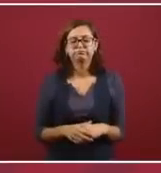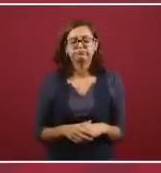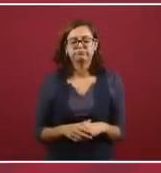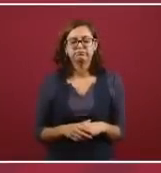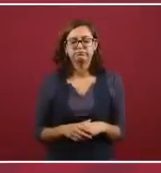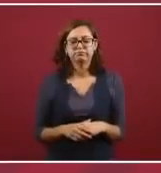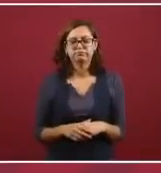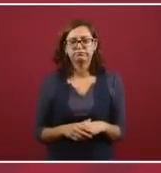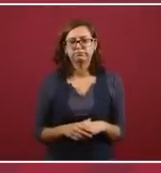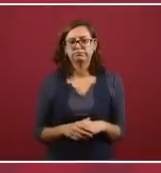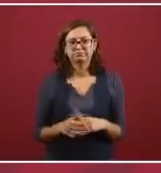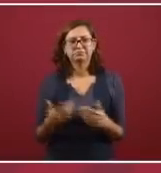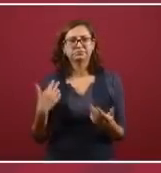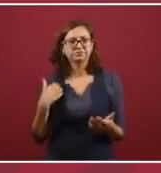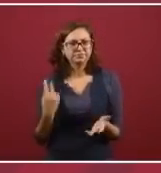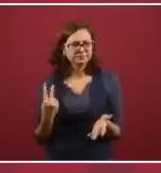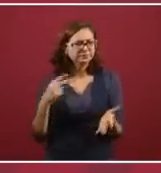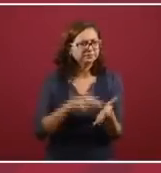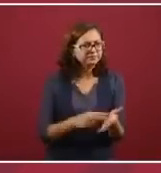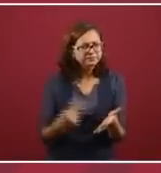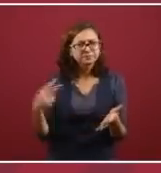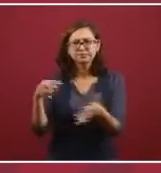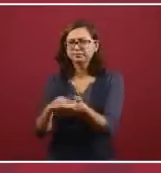tomando nota, haciendo un inventario